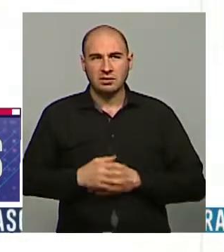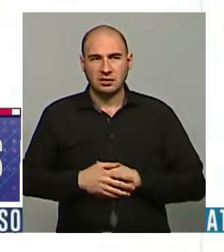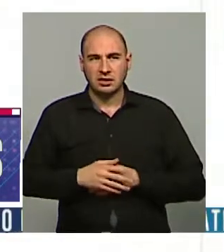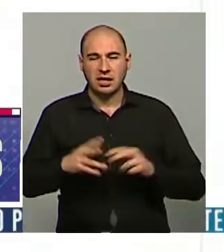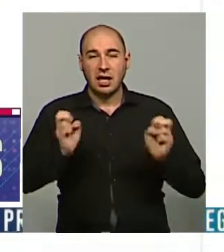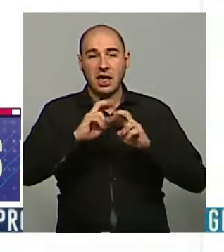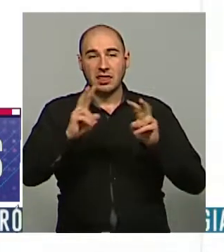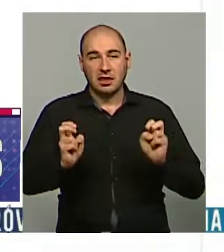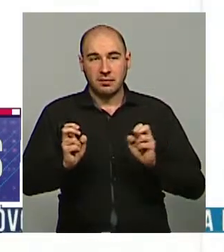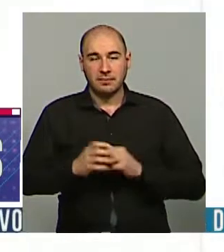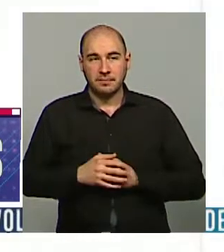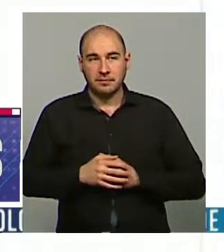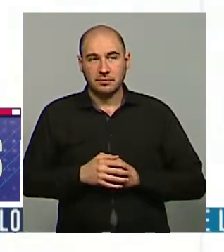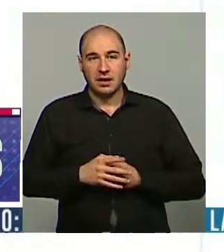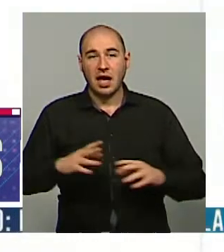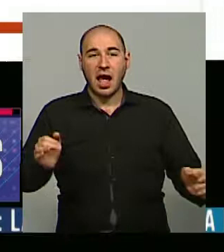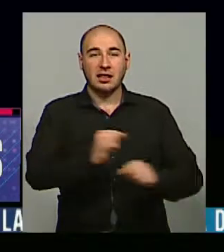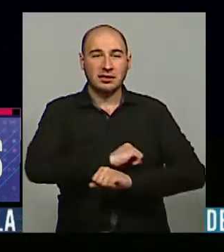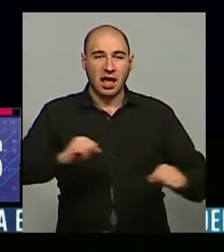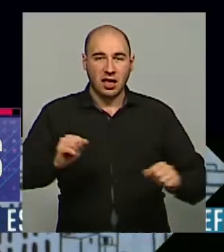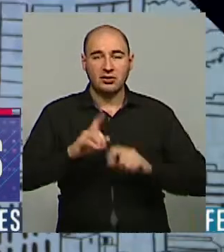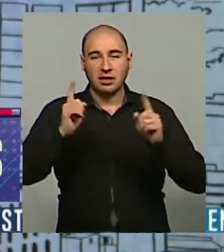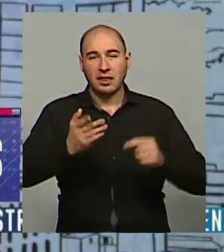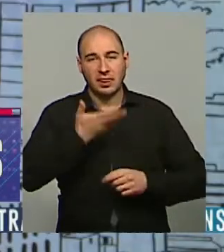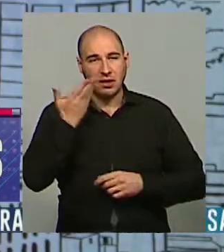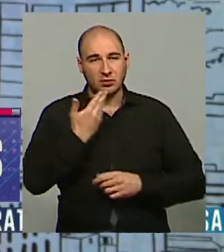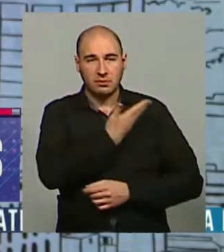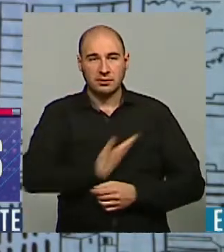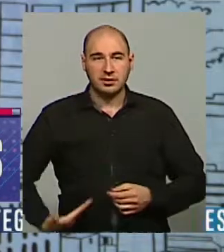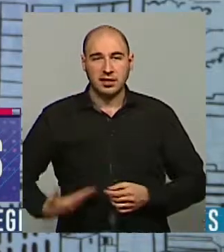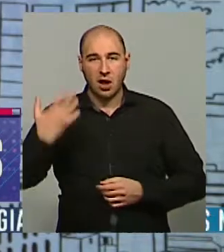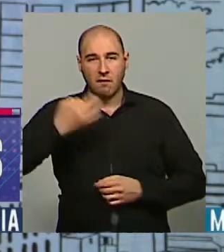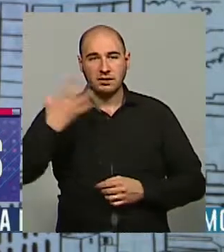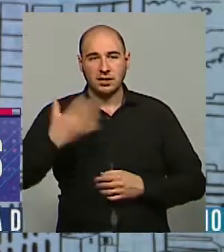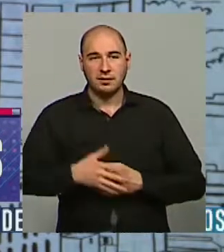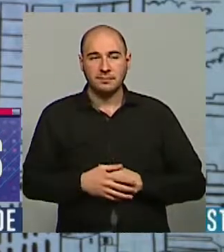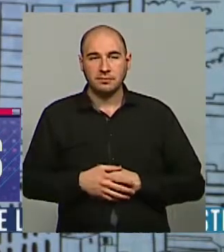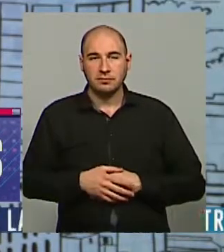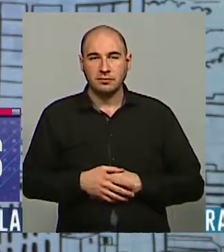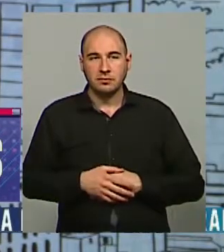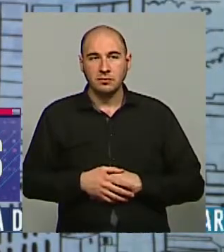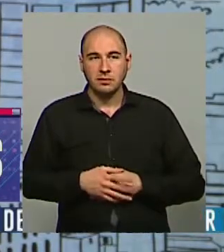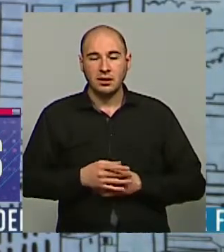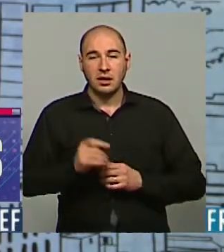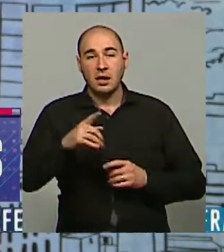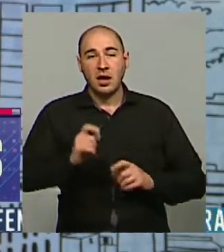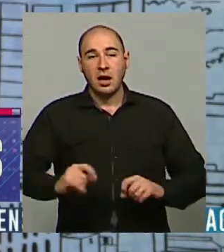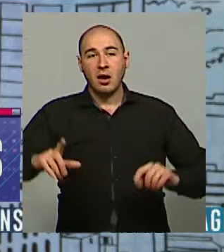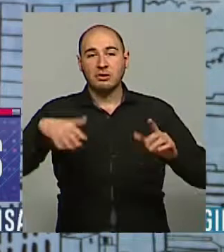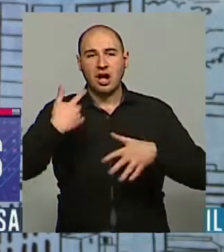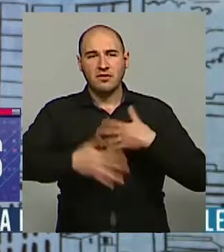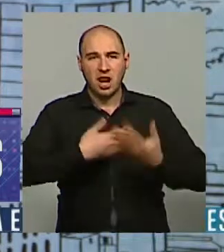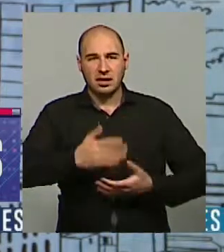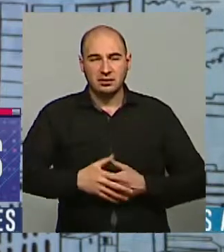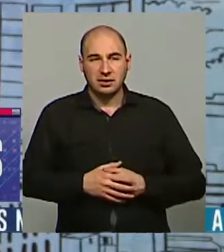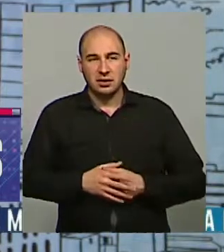el tema de los atentados e inclusive el discurso presidencial oficial, sí, ¿no es cierto?, con el incremento de la